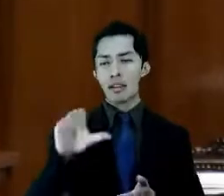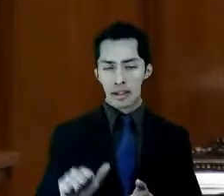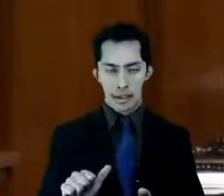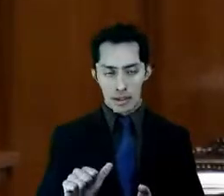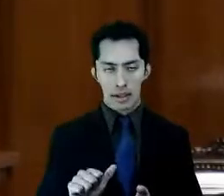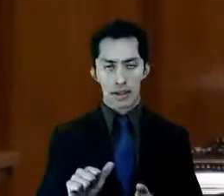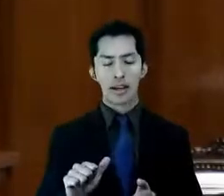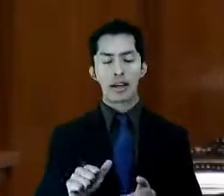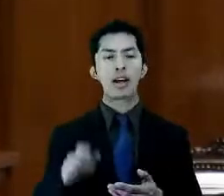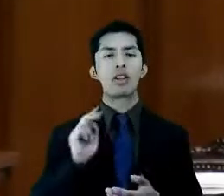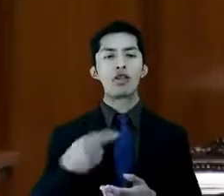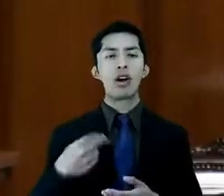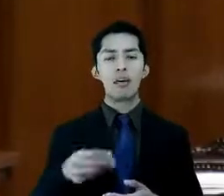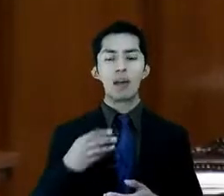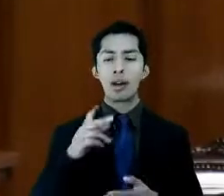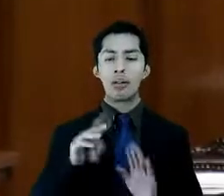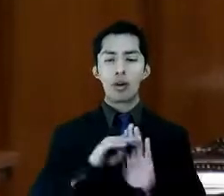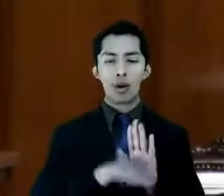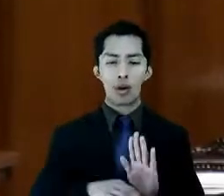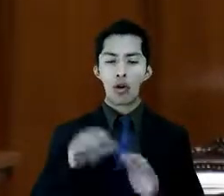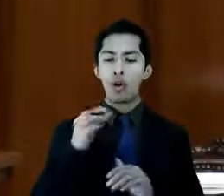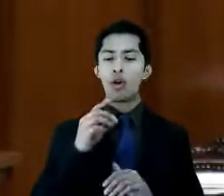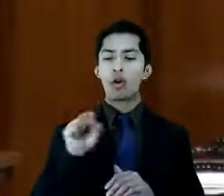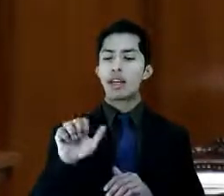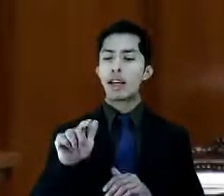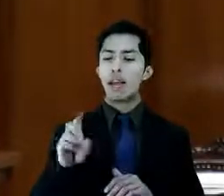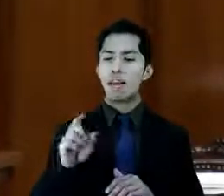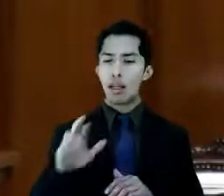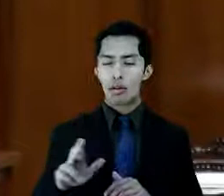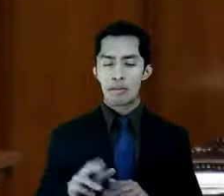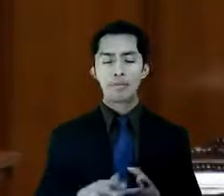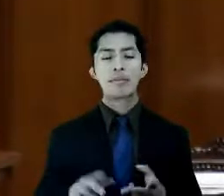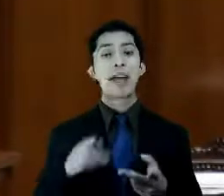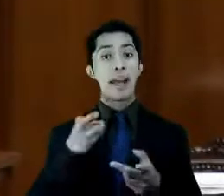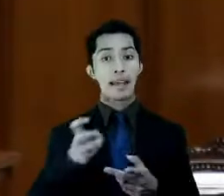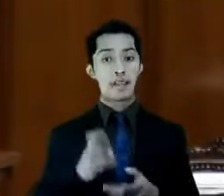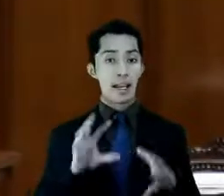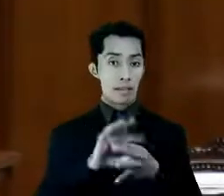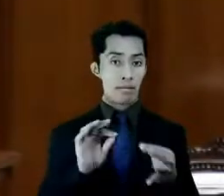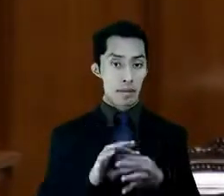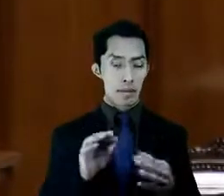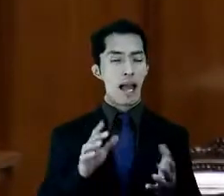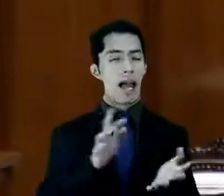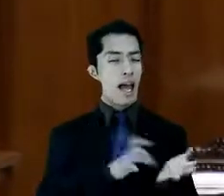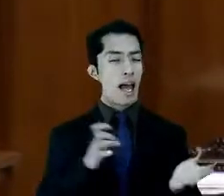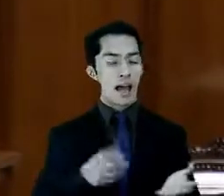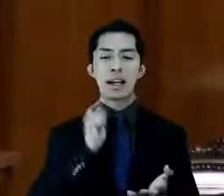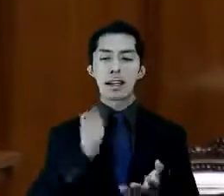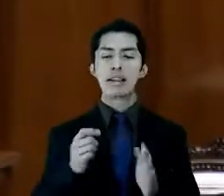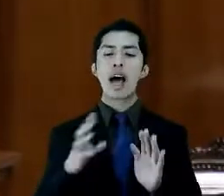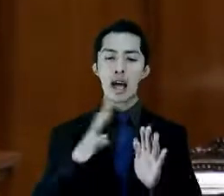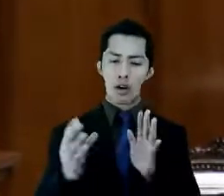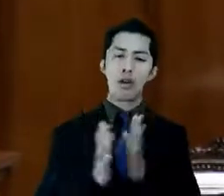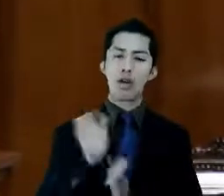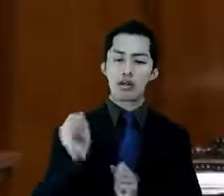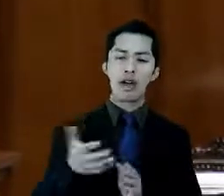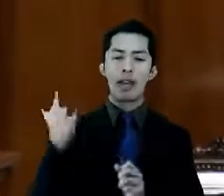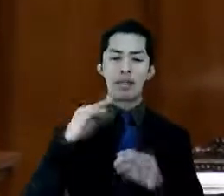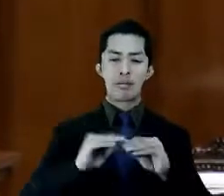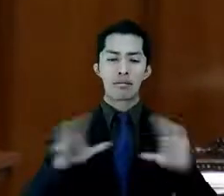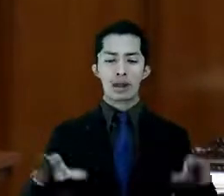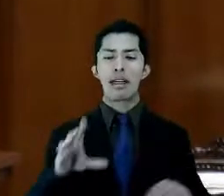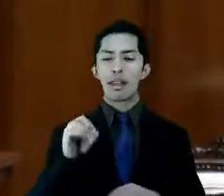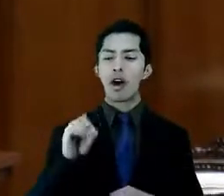culturales, denominados Protocolo de Salvador. En este sentido de ideas, citaremos la referencia constitucional publicada en el